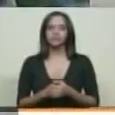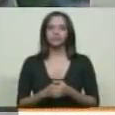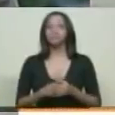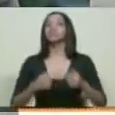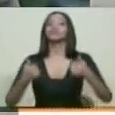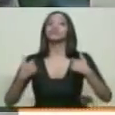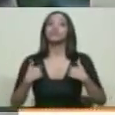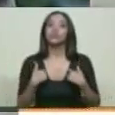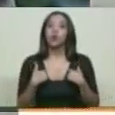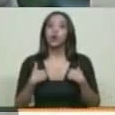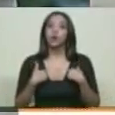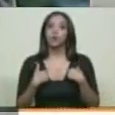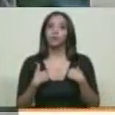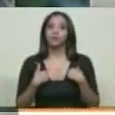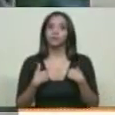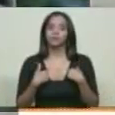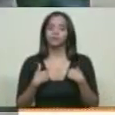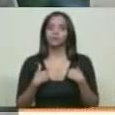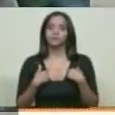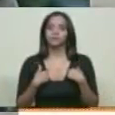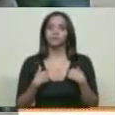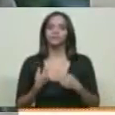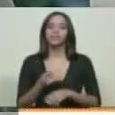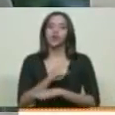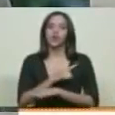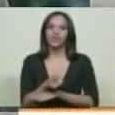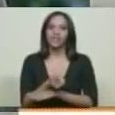estoy obligado a pedir mayor consagración.